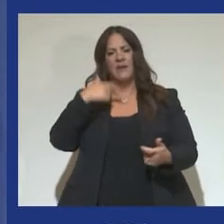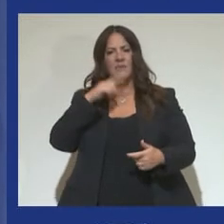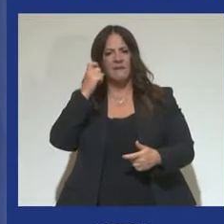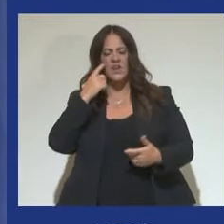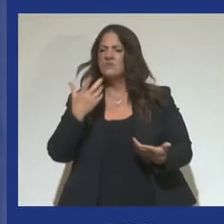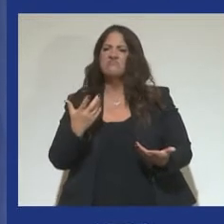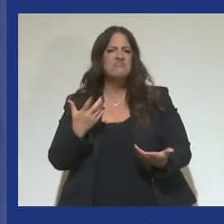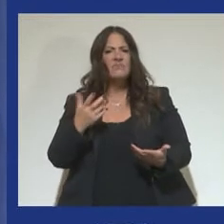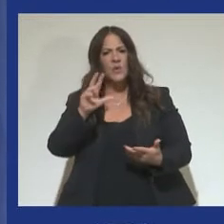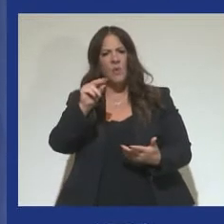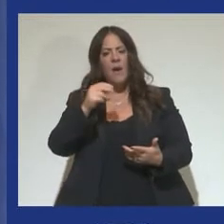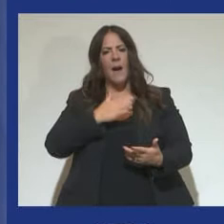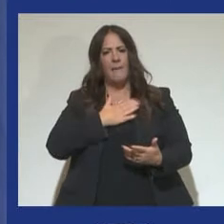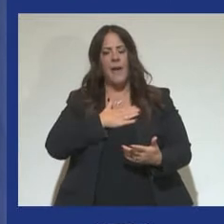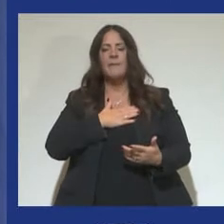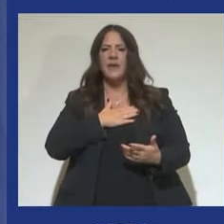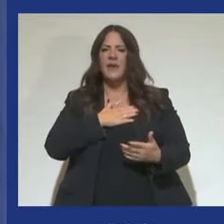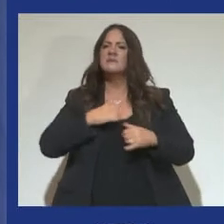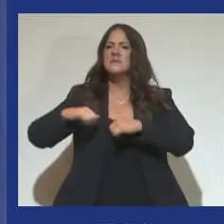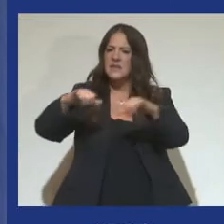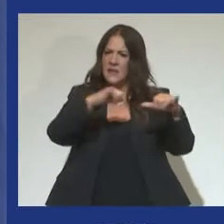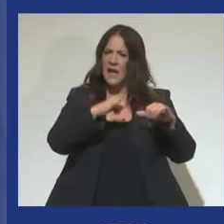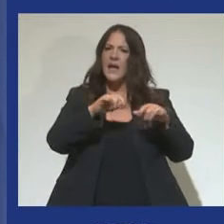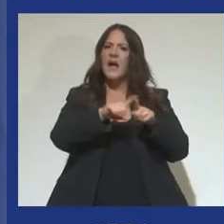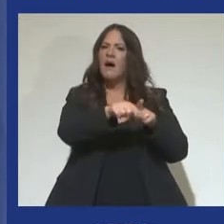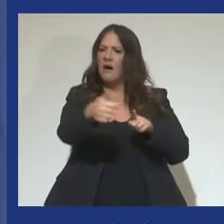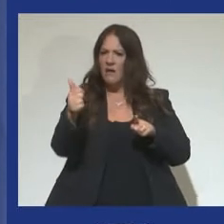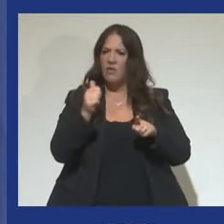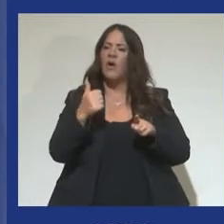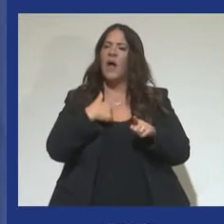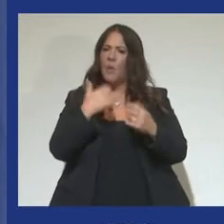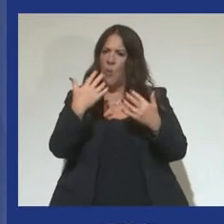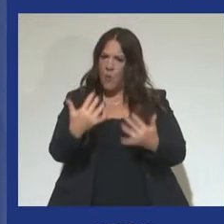estoy contento de esperar por mi turno